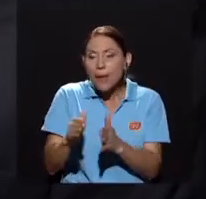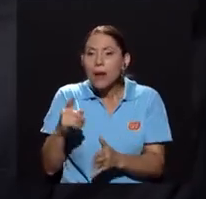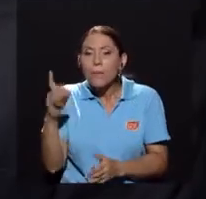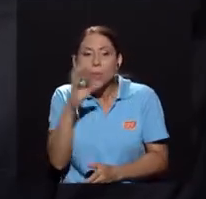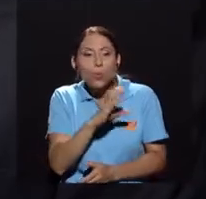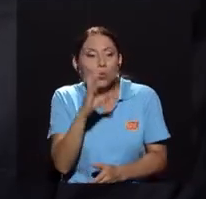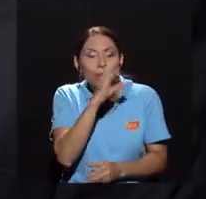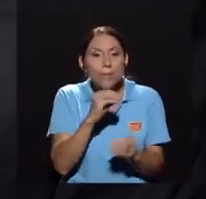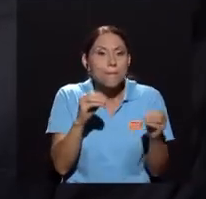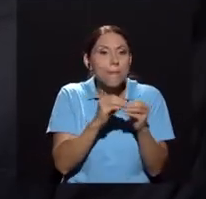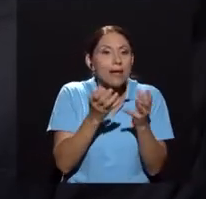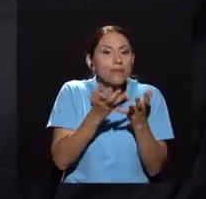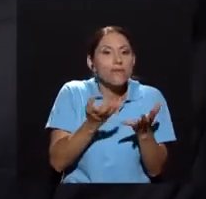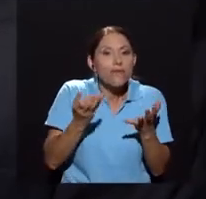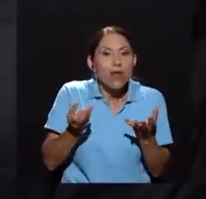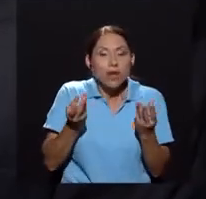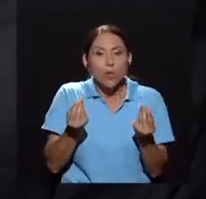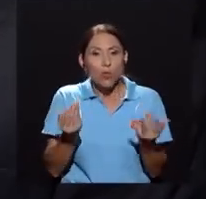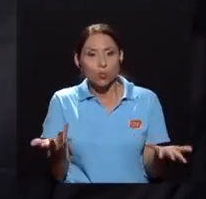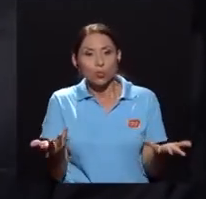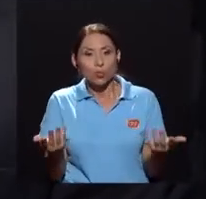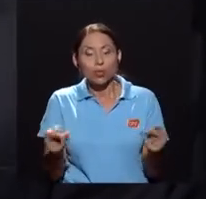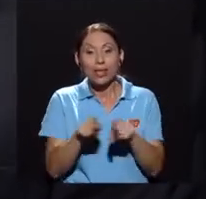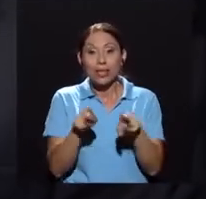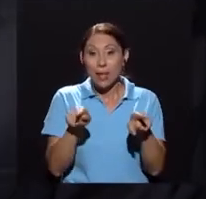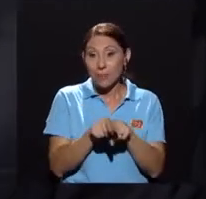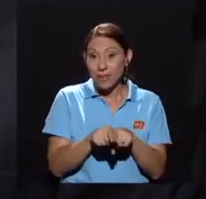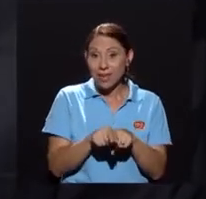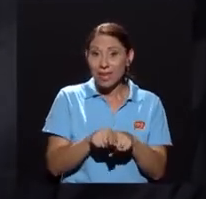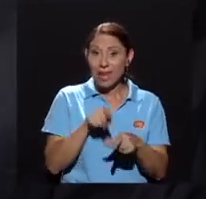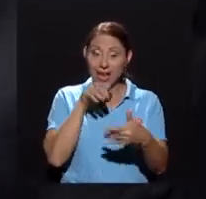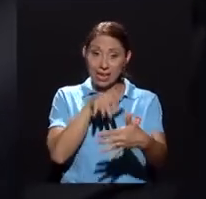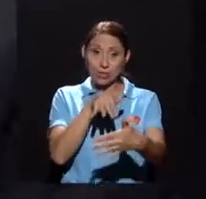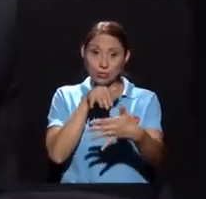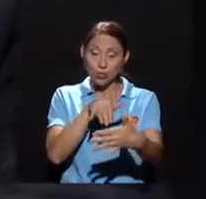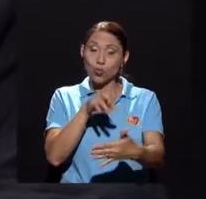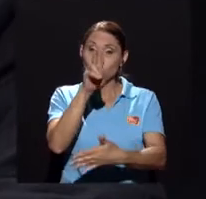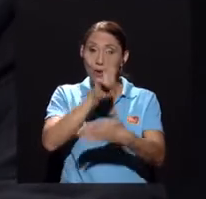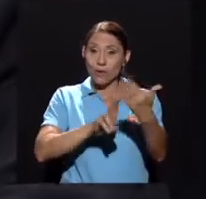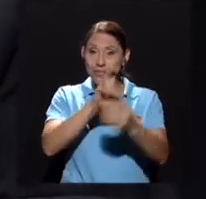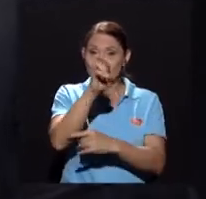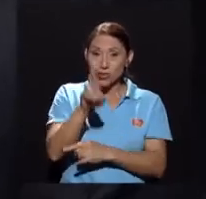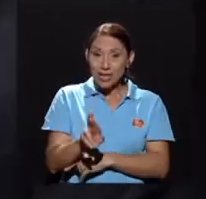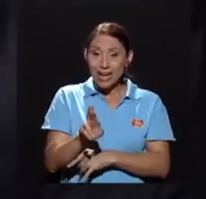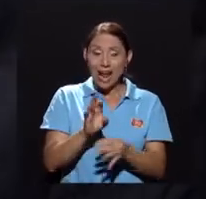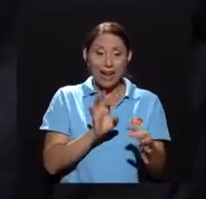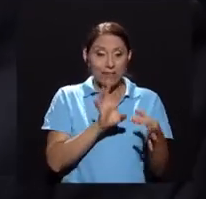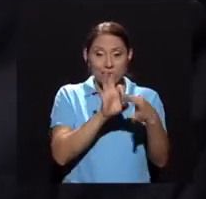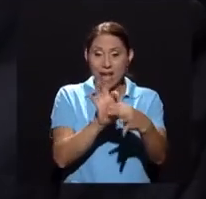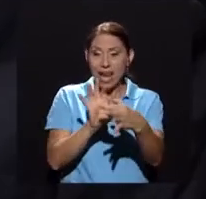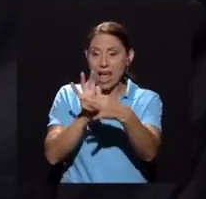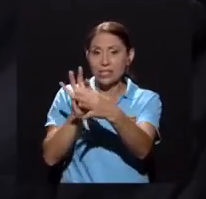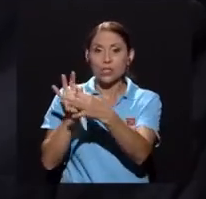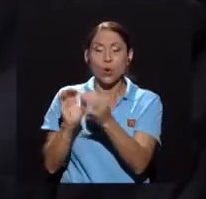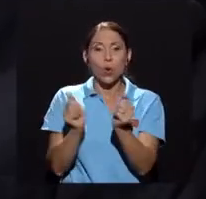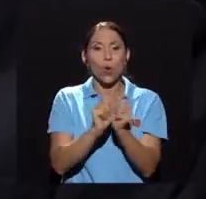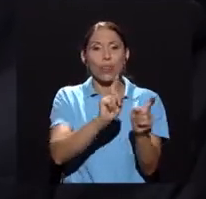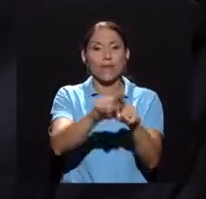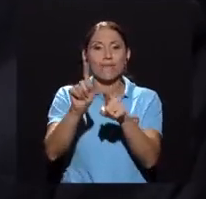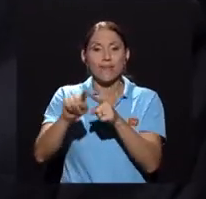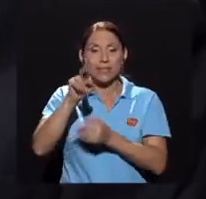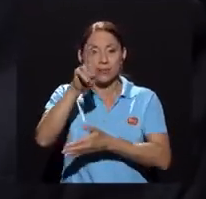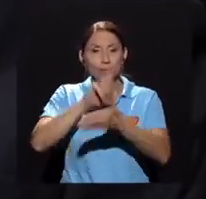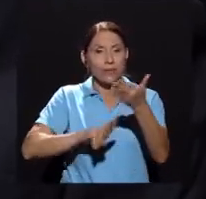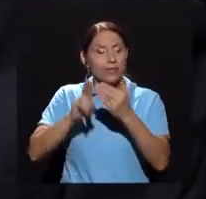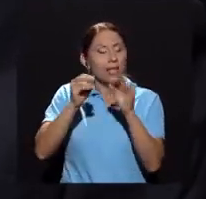y que la parte de formación y la universidad costa rica y la relación con las universidades y todo este tema va a ser fundamental